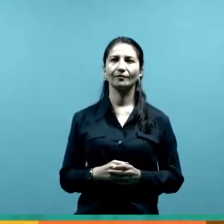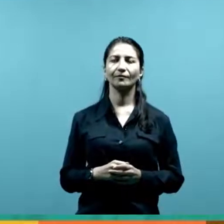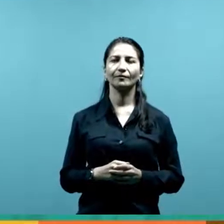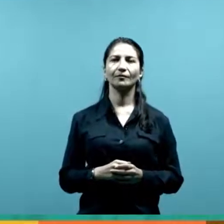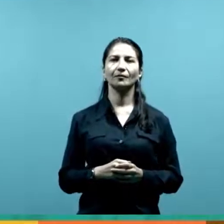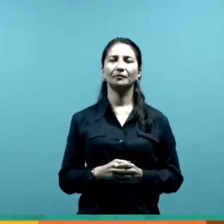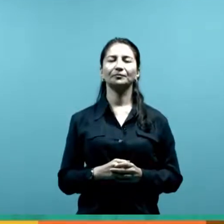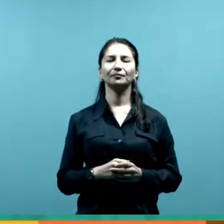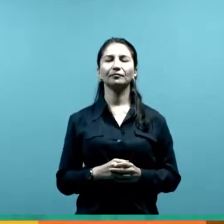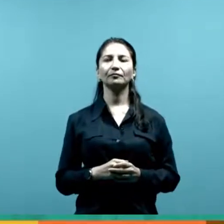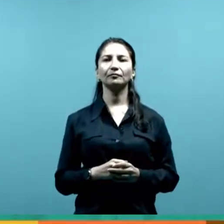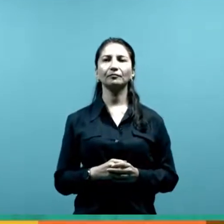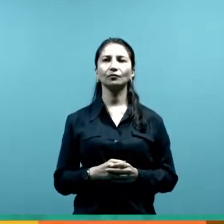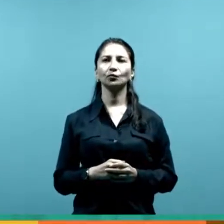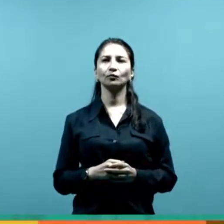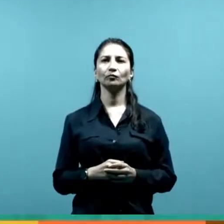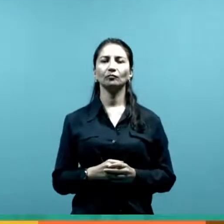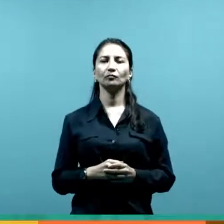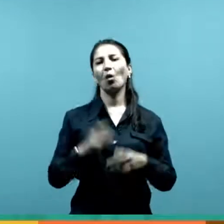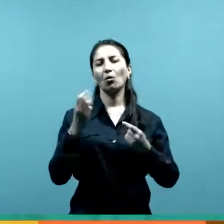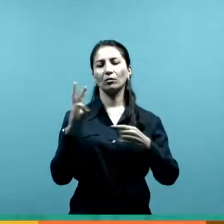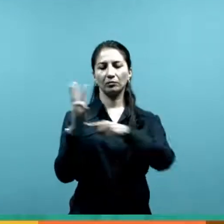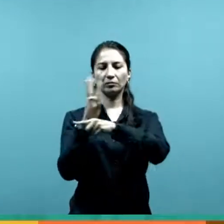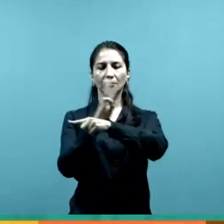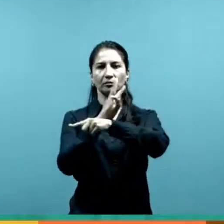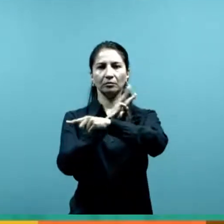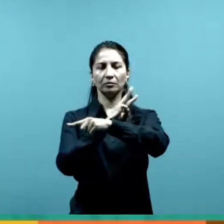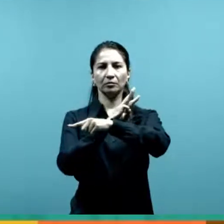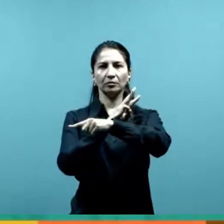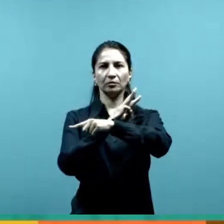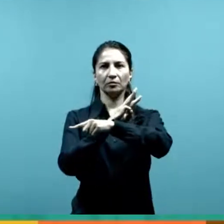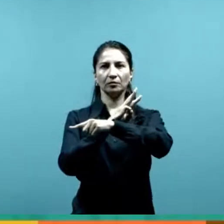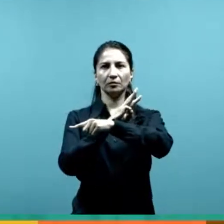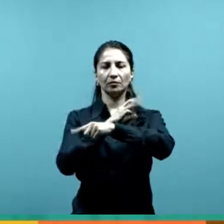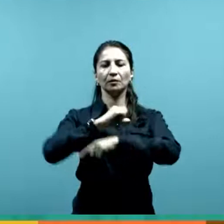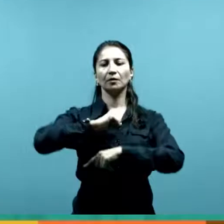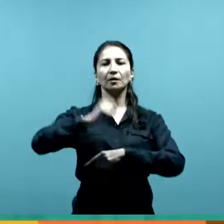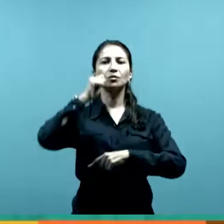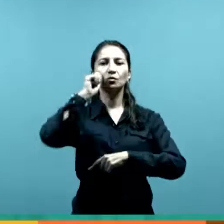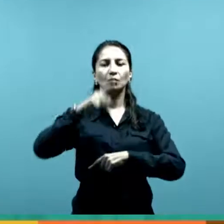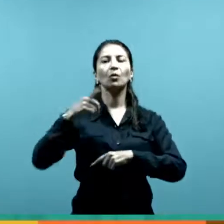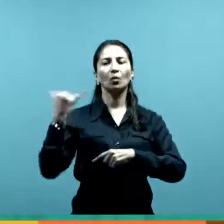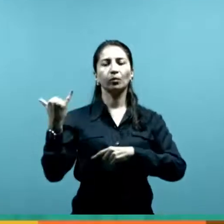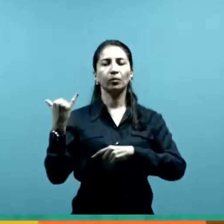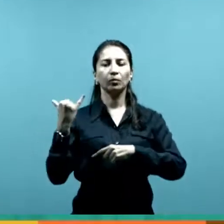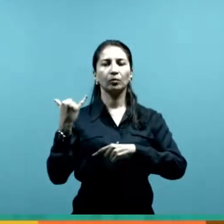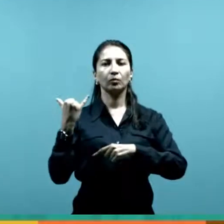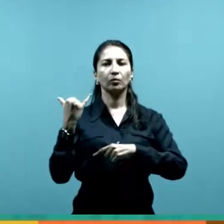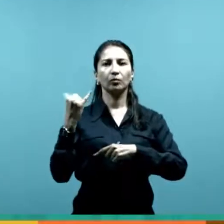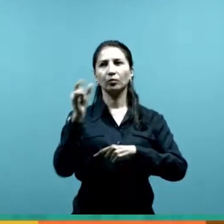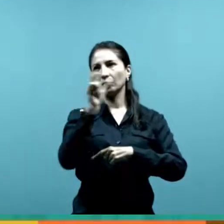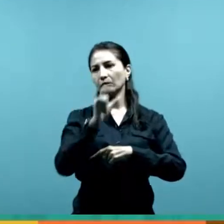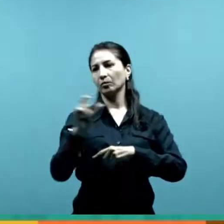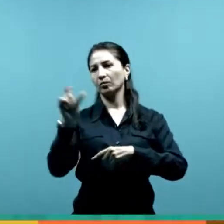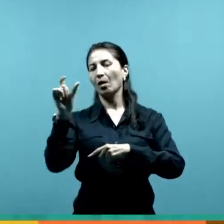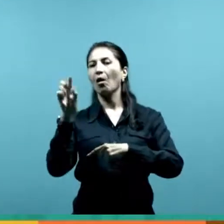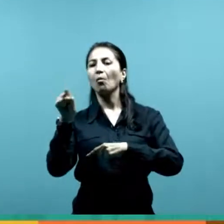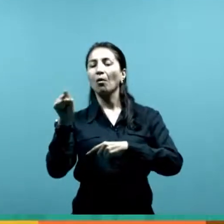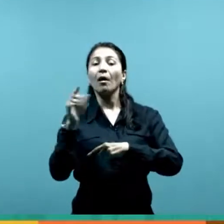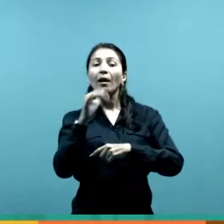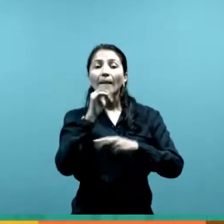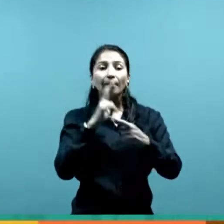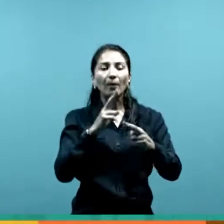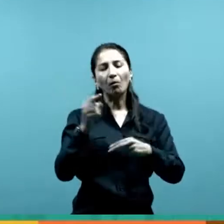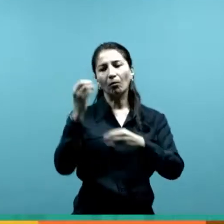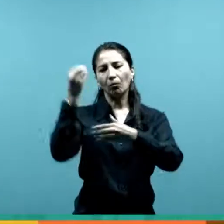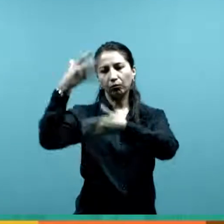el público en el micrositio de la Dirección de Archivo de los Derechos Humanos en la pestaña de seminario. Entonces, doctor